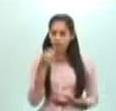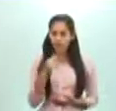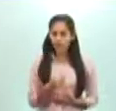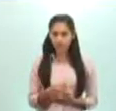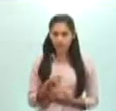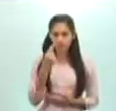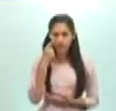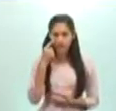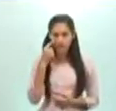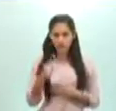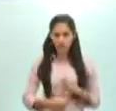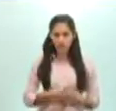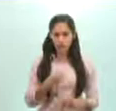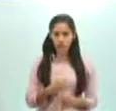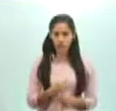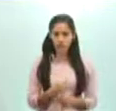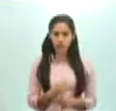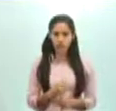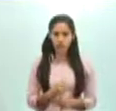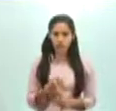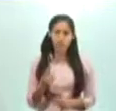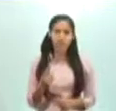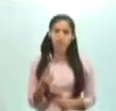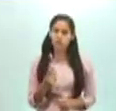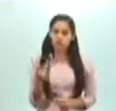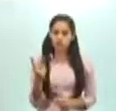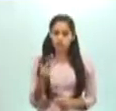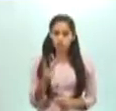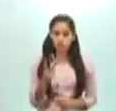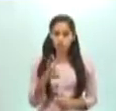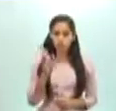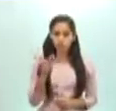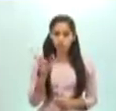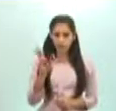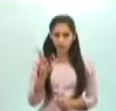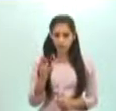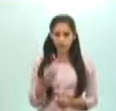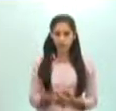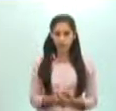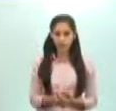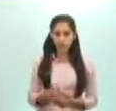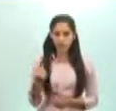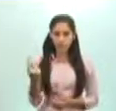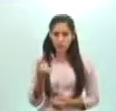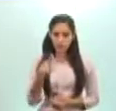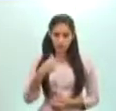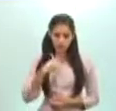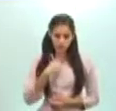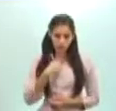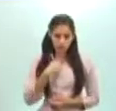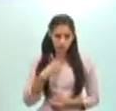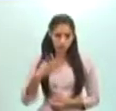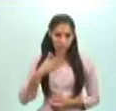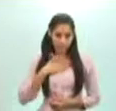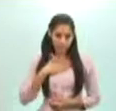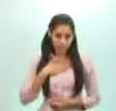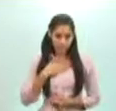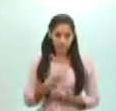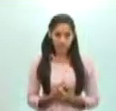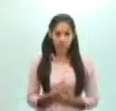la utilización de los pronombres personales yo y mí en primera